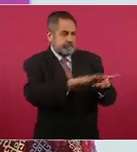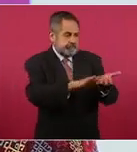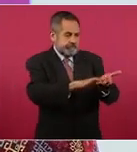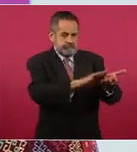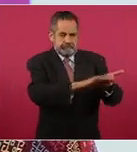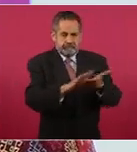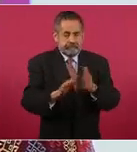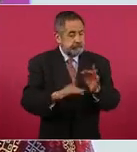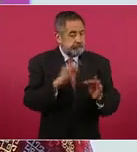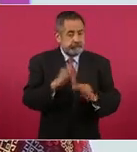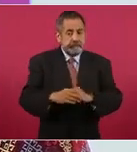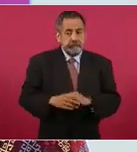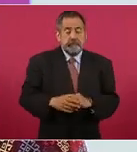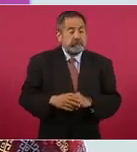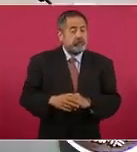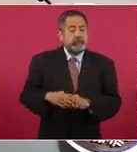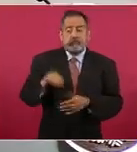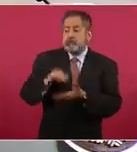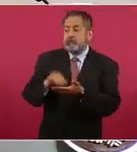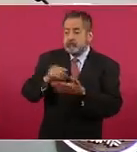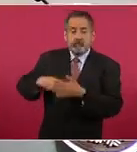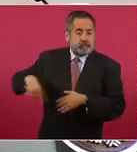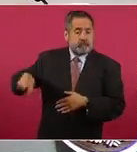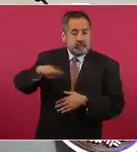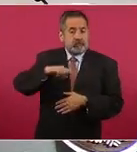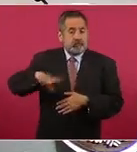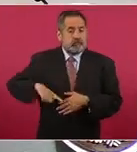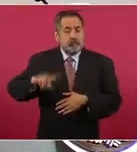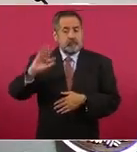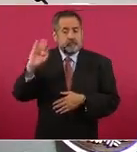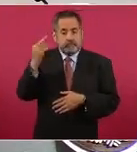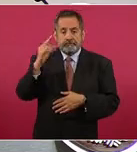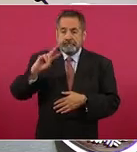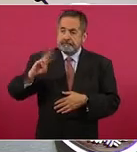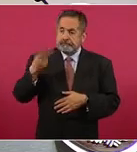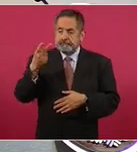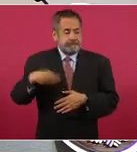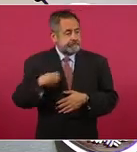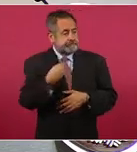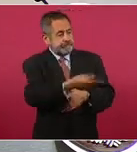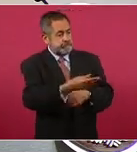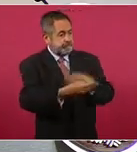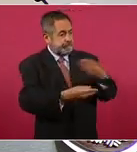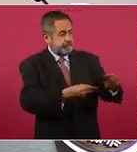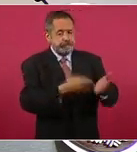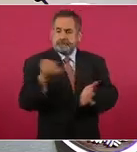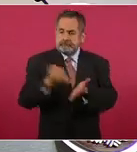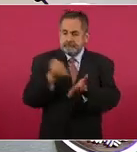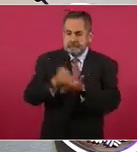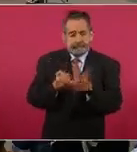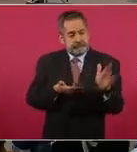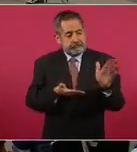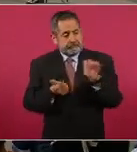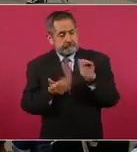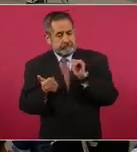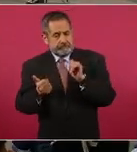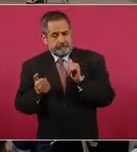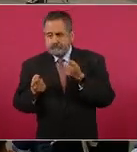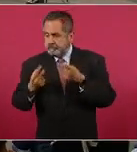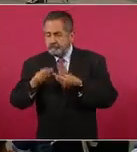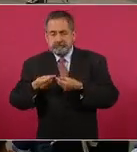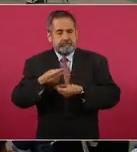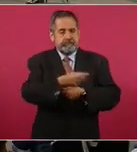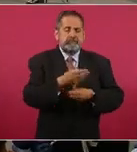aún así, que las devoluciones están creciendo, los impuestos netos están también creciendo.